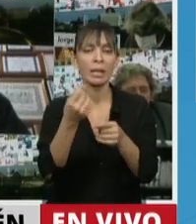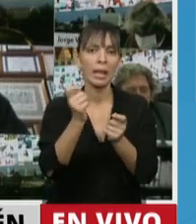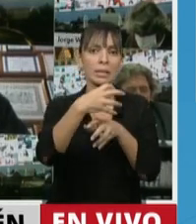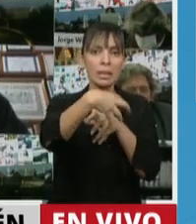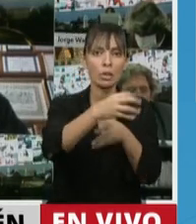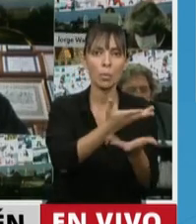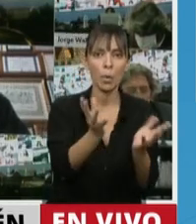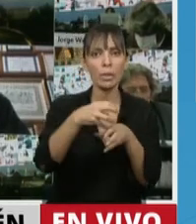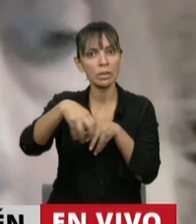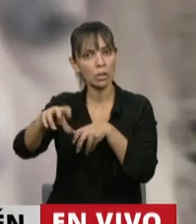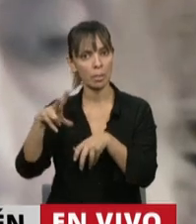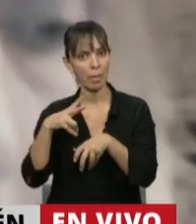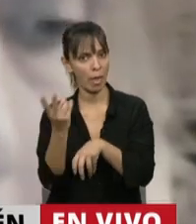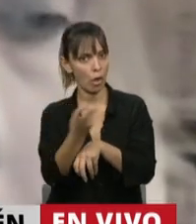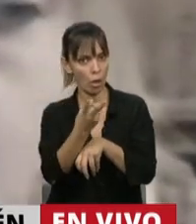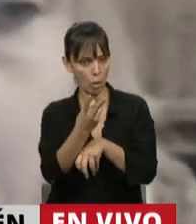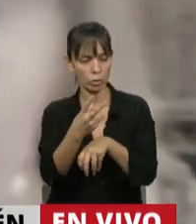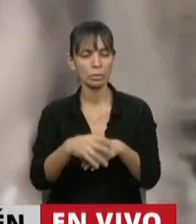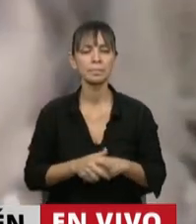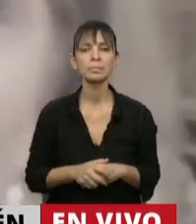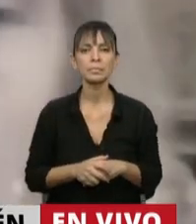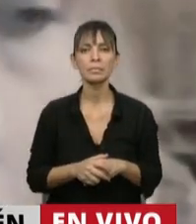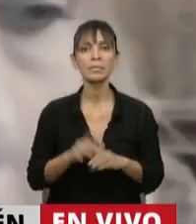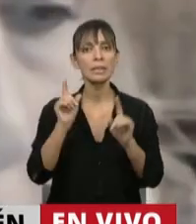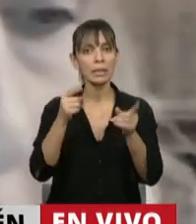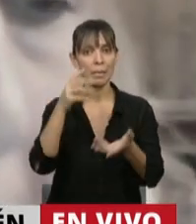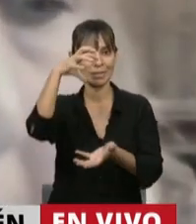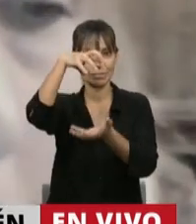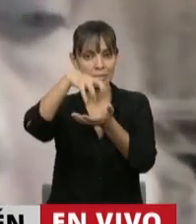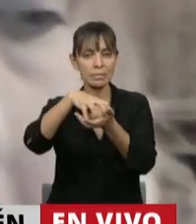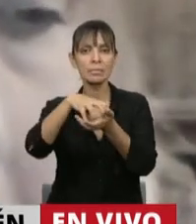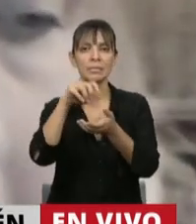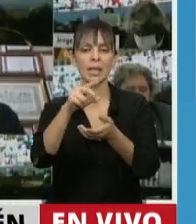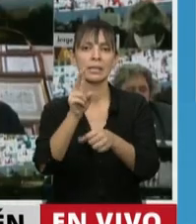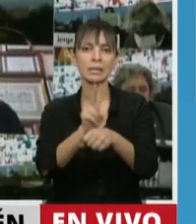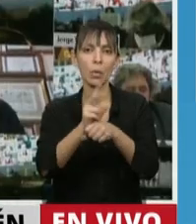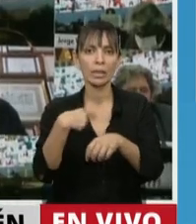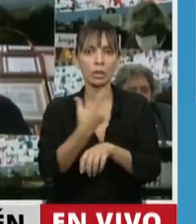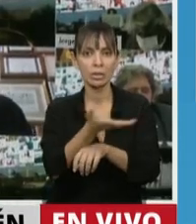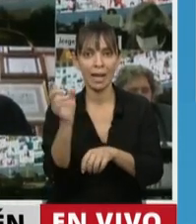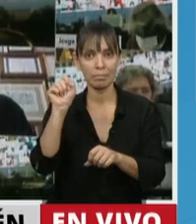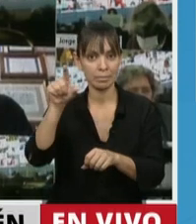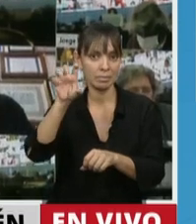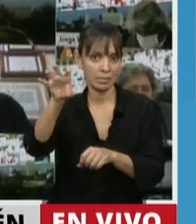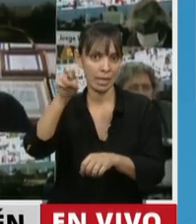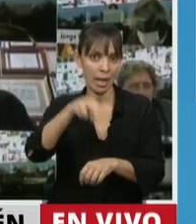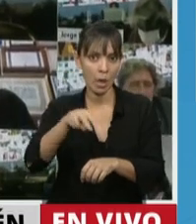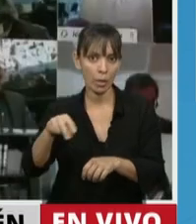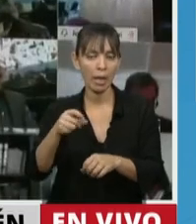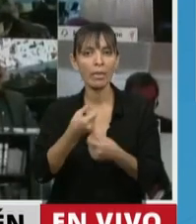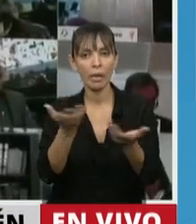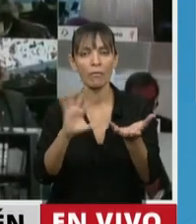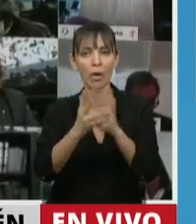como el privado. Por otro lado, nuestro Instituto de Seguridad Social de Neuquén habilitó la forma de atención